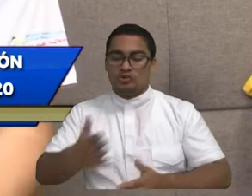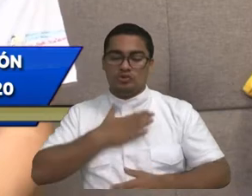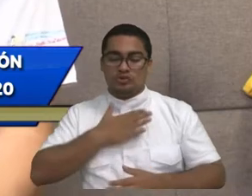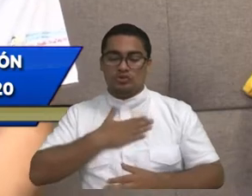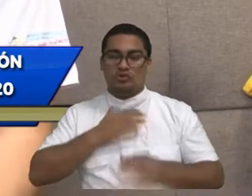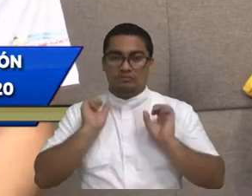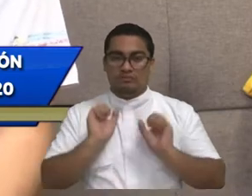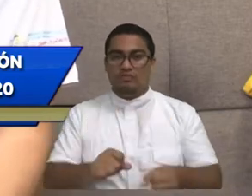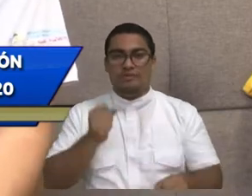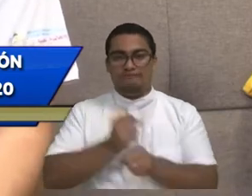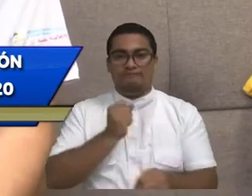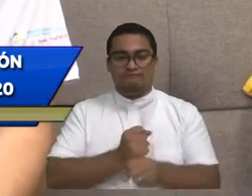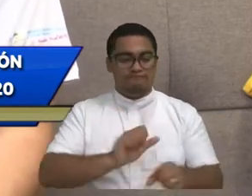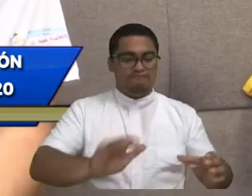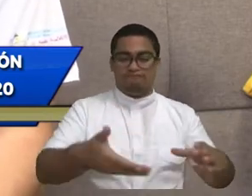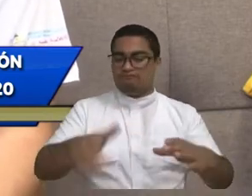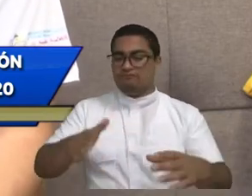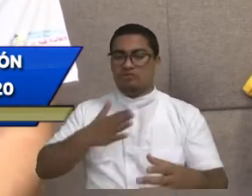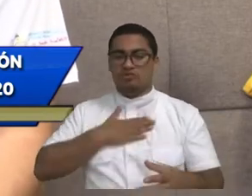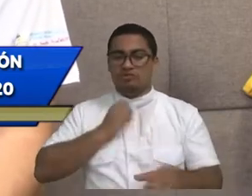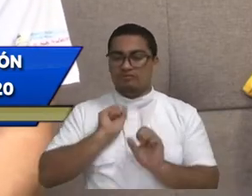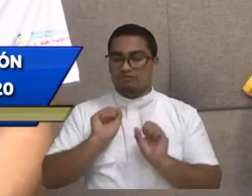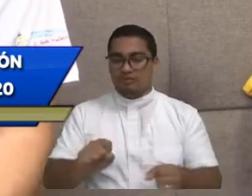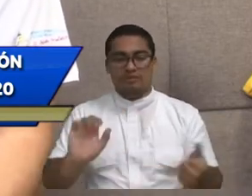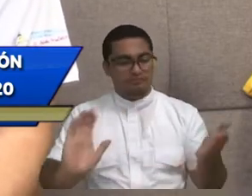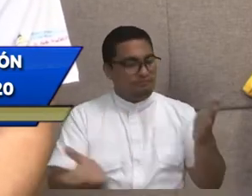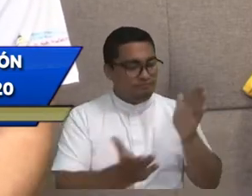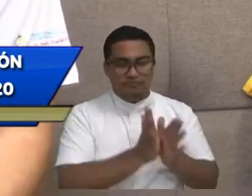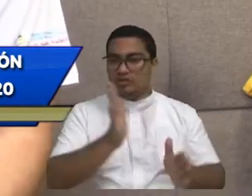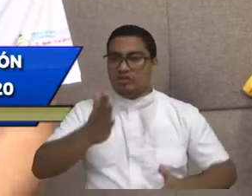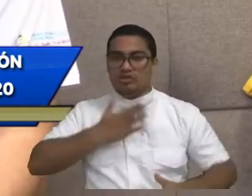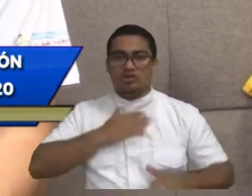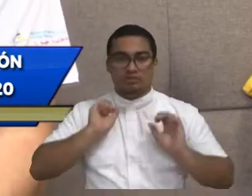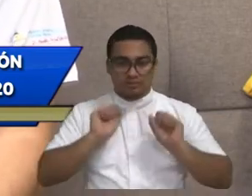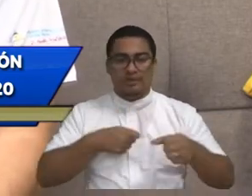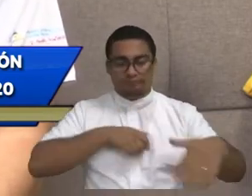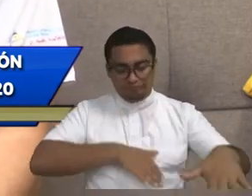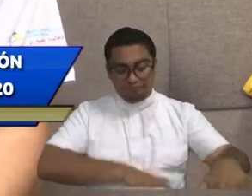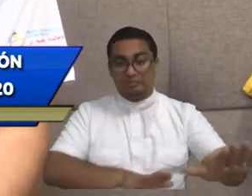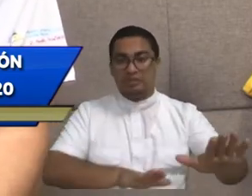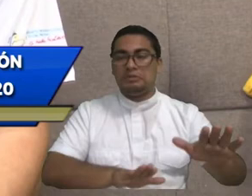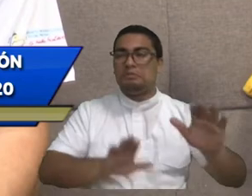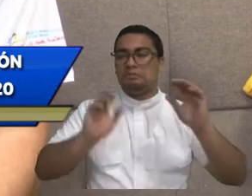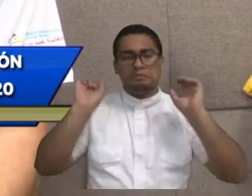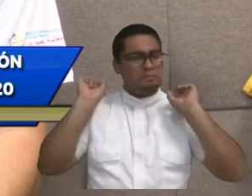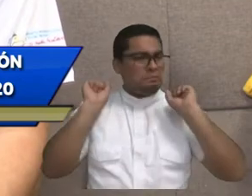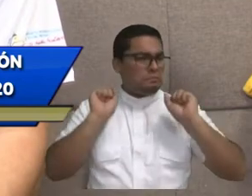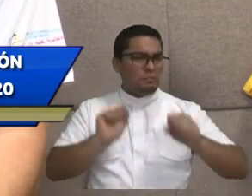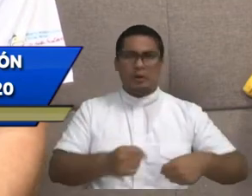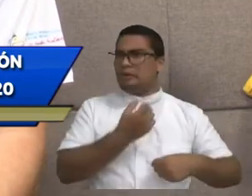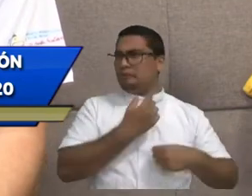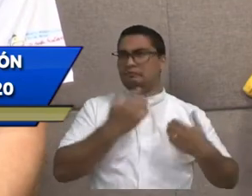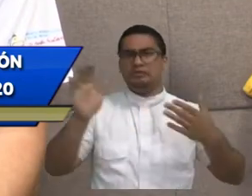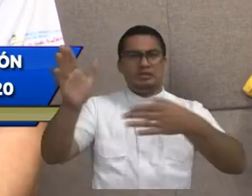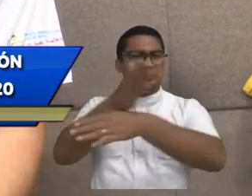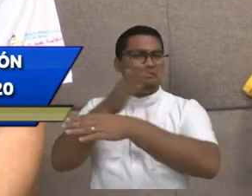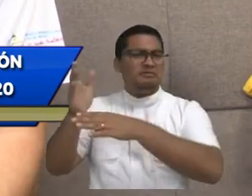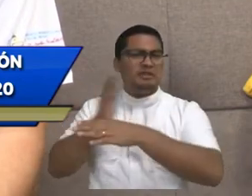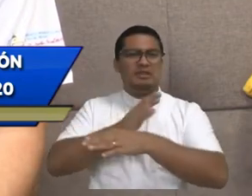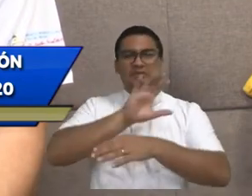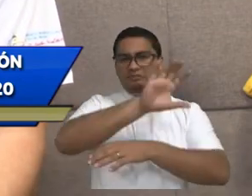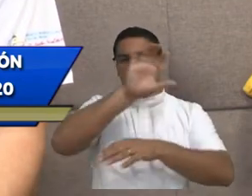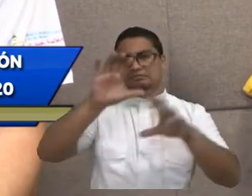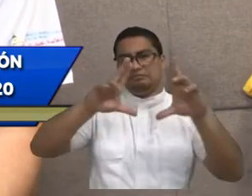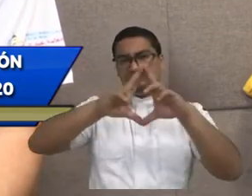hacer un trabajo y entonces el interesado puede presentarse a cualquiera de los centros tecnológicos para que se le